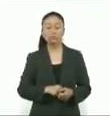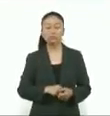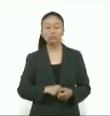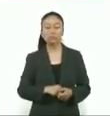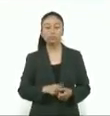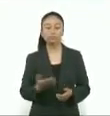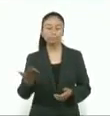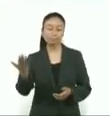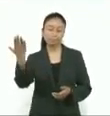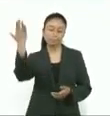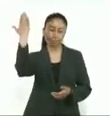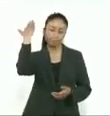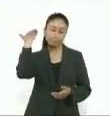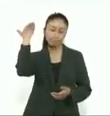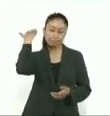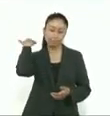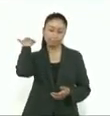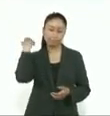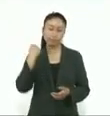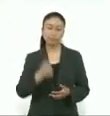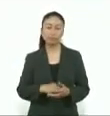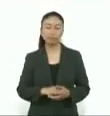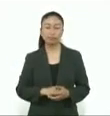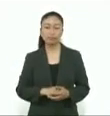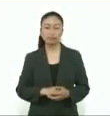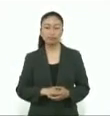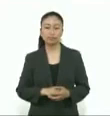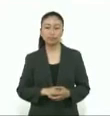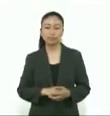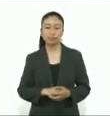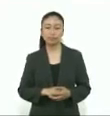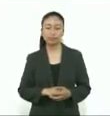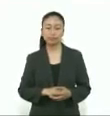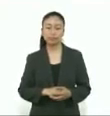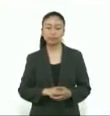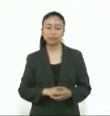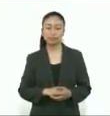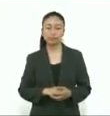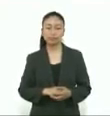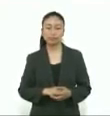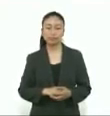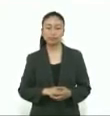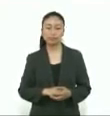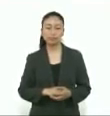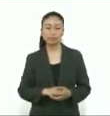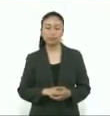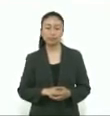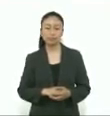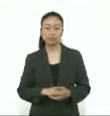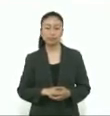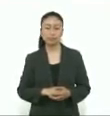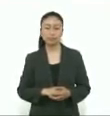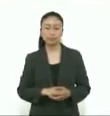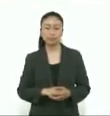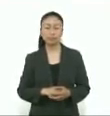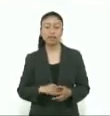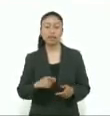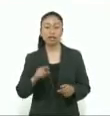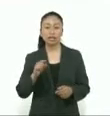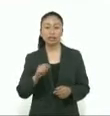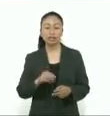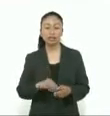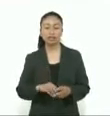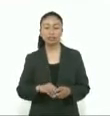Hace años, en un evento en el Hemiciclo a Juárez, donde